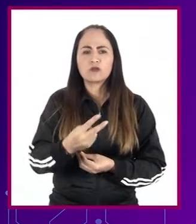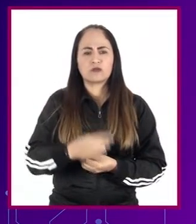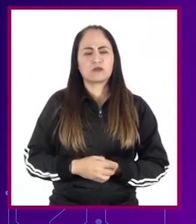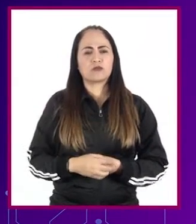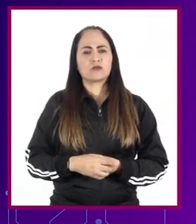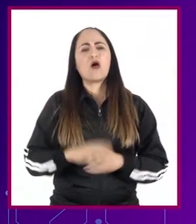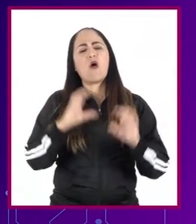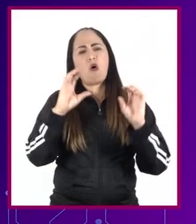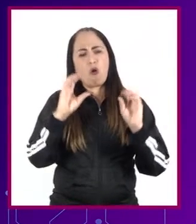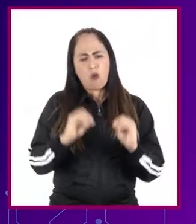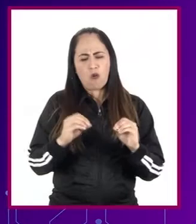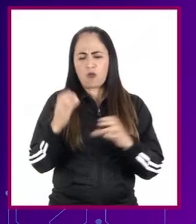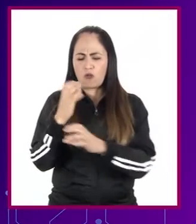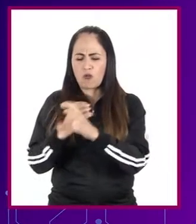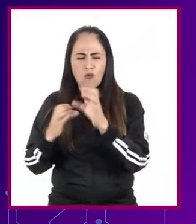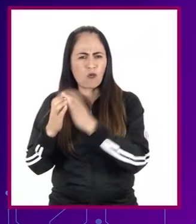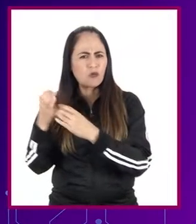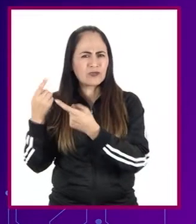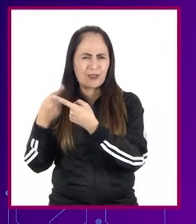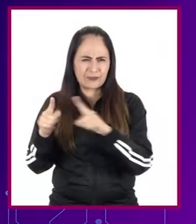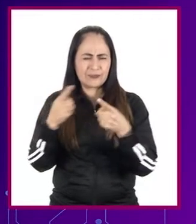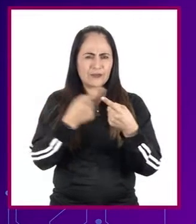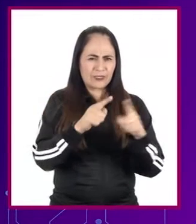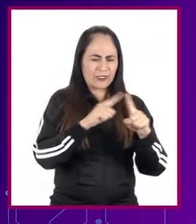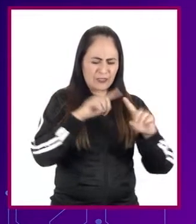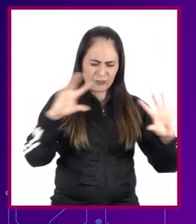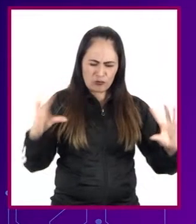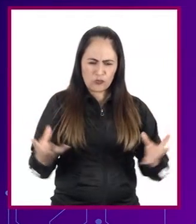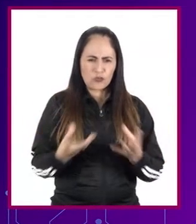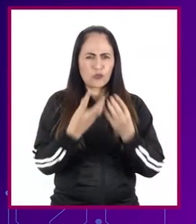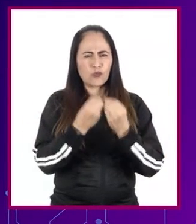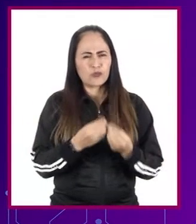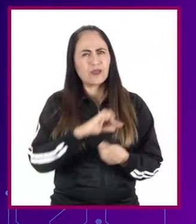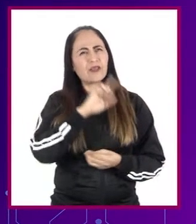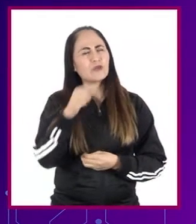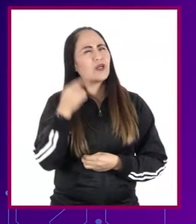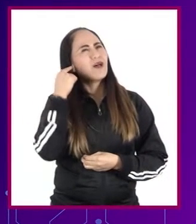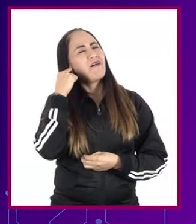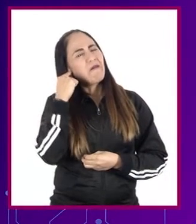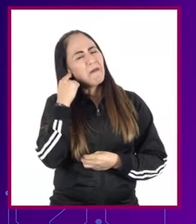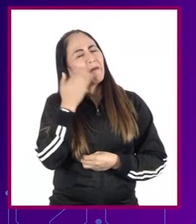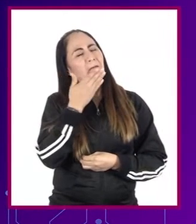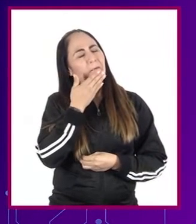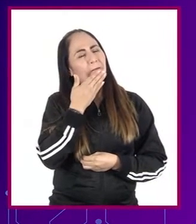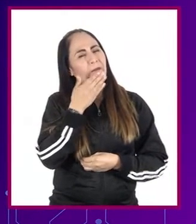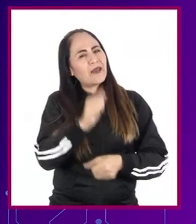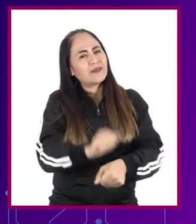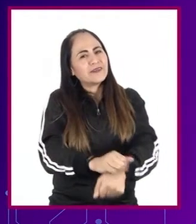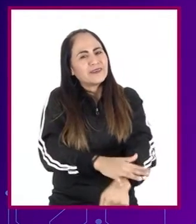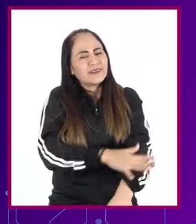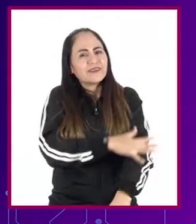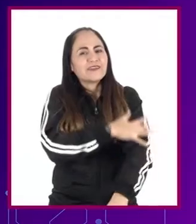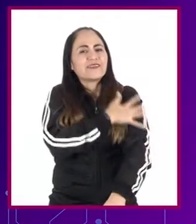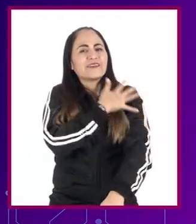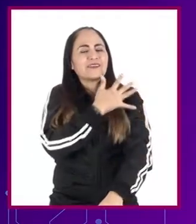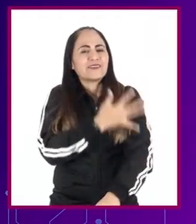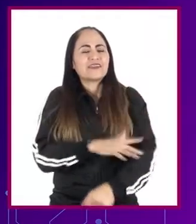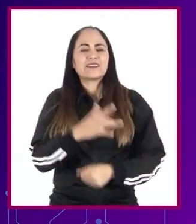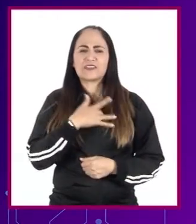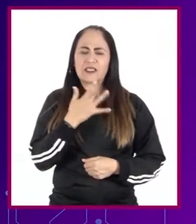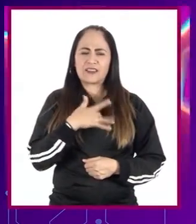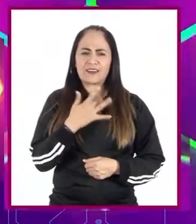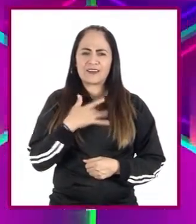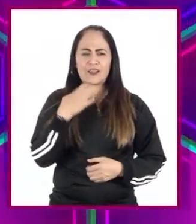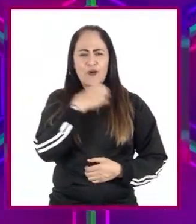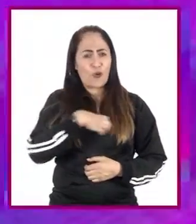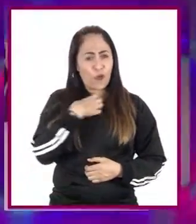de unos y otros a la vez, de suerte que produzcan deleite, conmoviendo la sensibilidad, ya sea alegre o